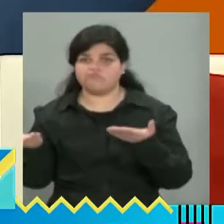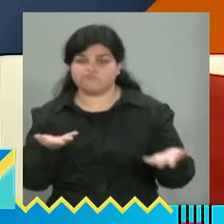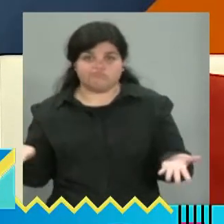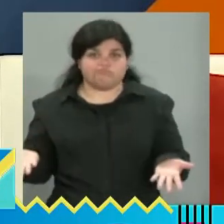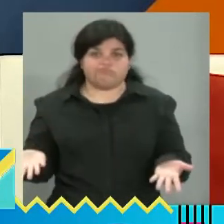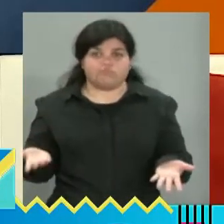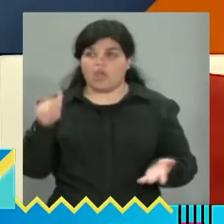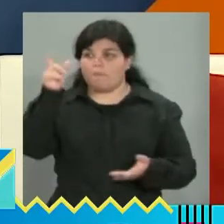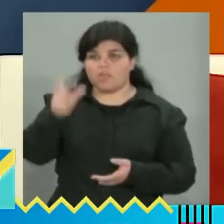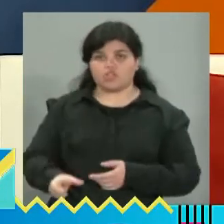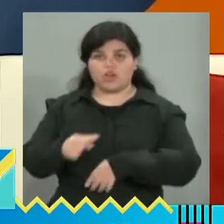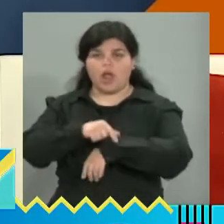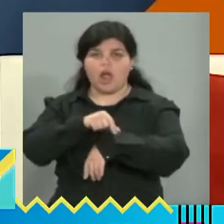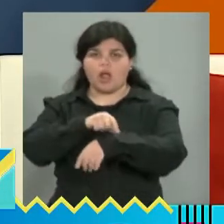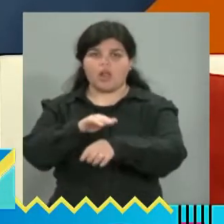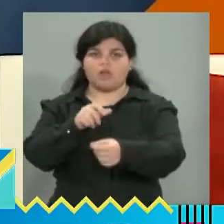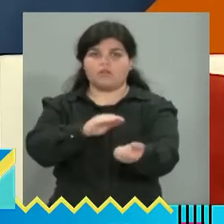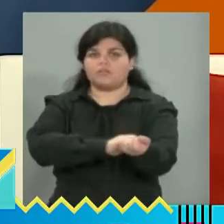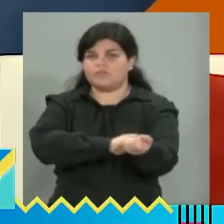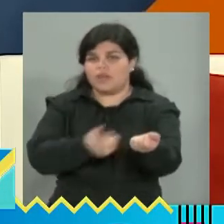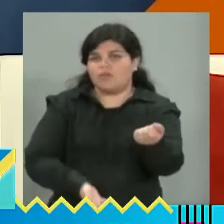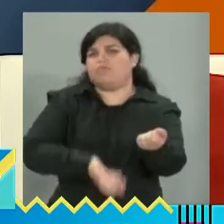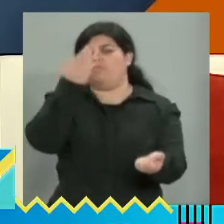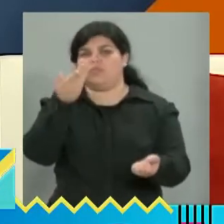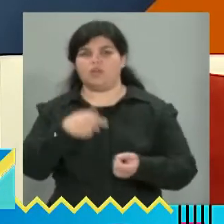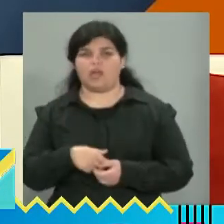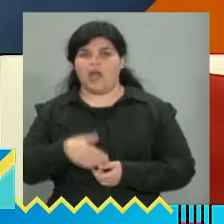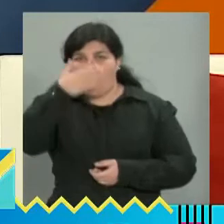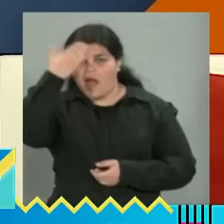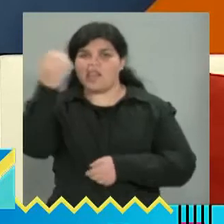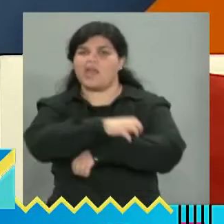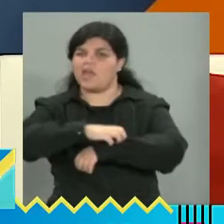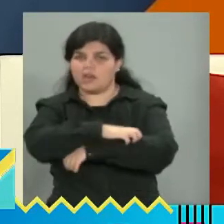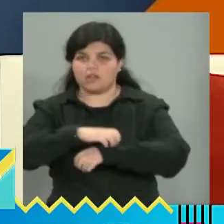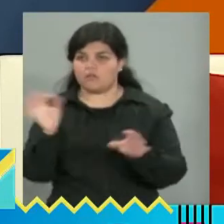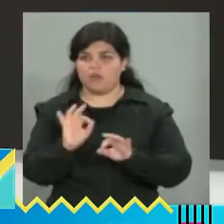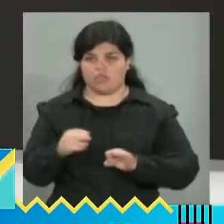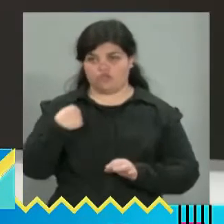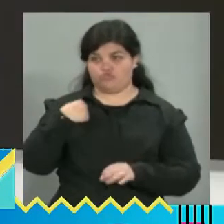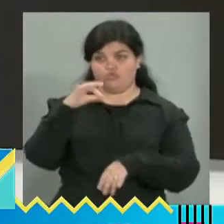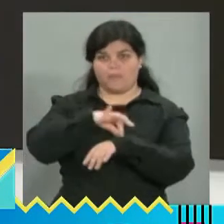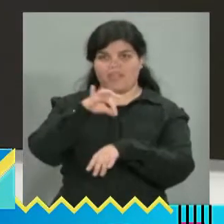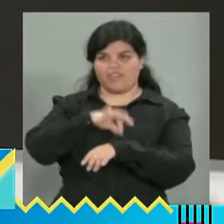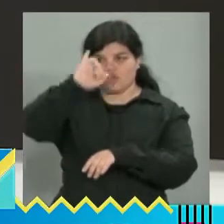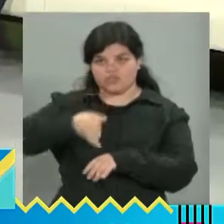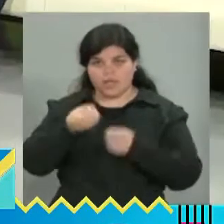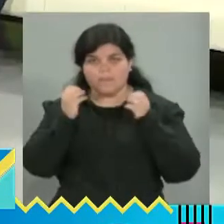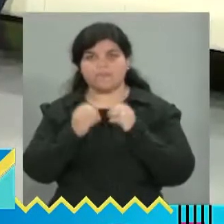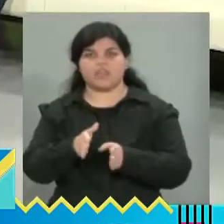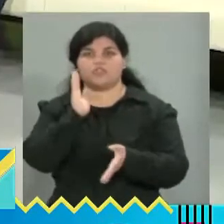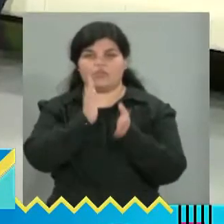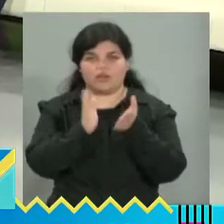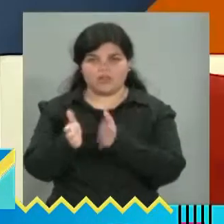tiene hipertensión, tiene alergia o tiene diabetes, yo no le pregunto si vamos a un grupo multidisciplinario, yo lo trato como médico. Empiezo a tratarle, le bajo la